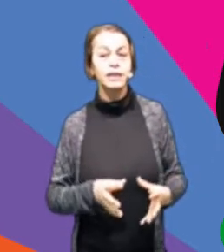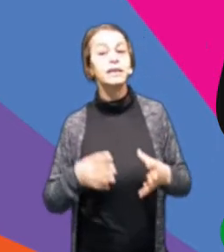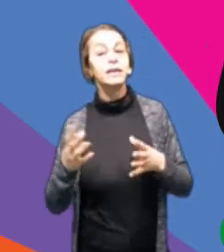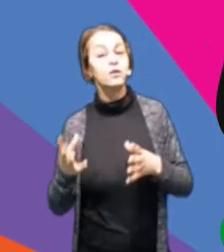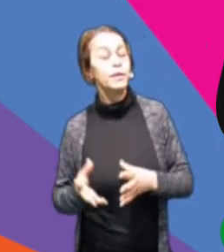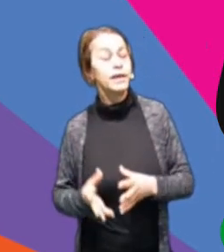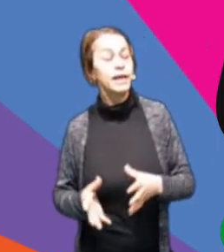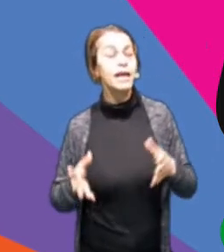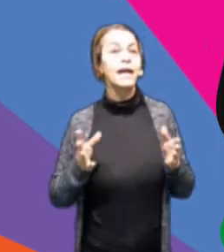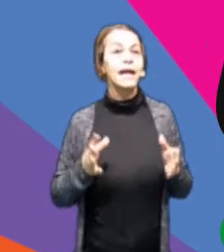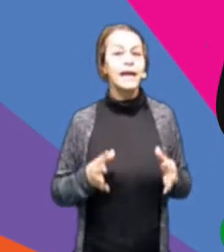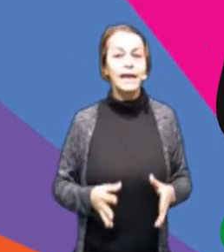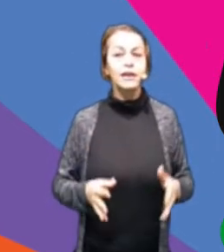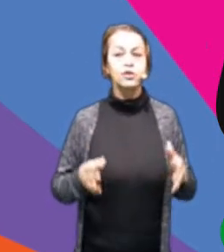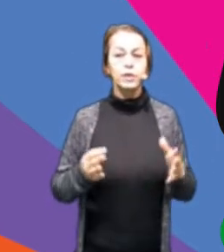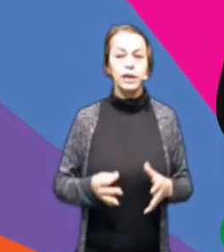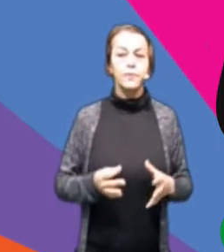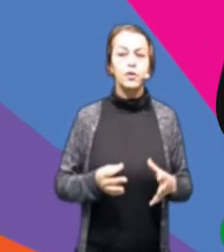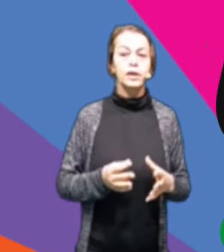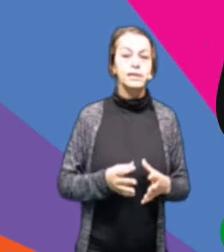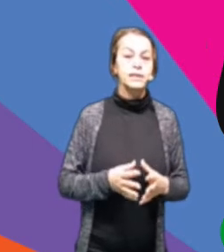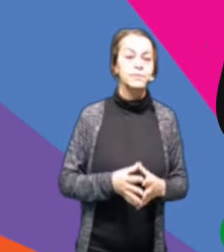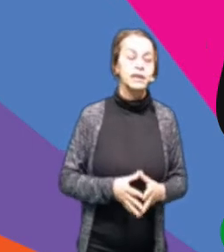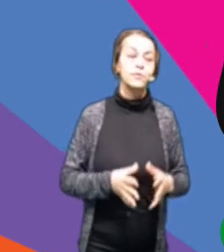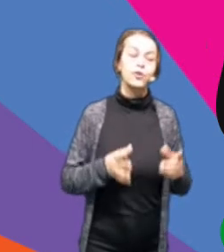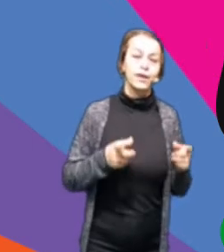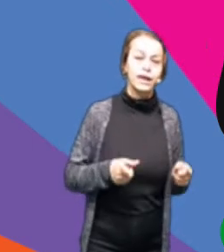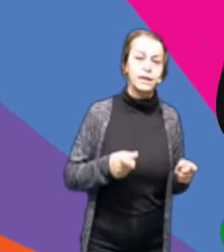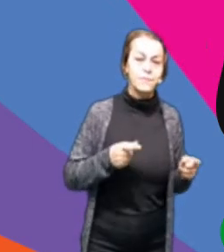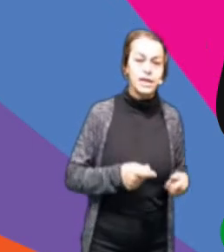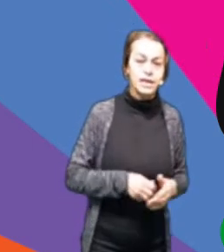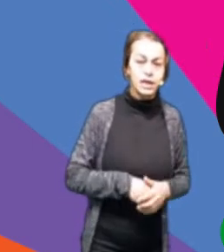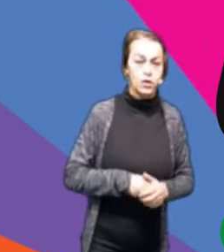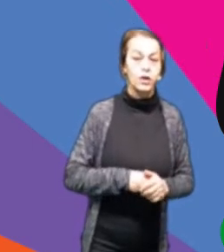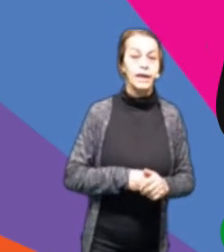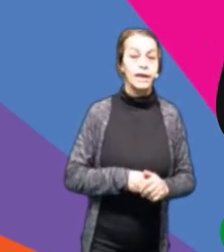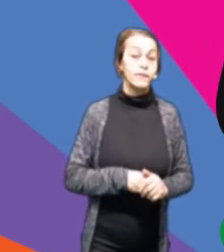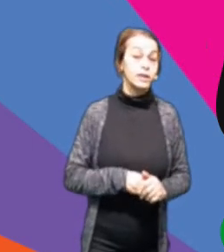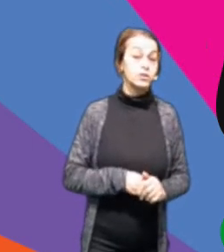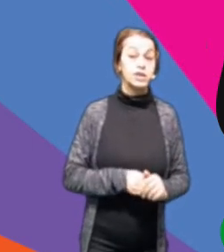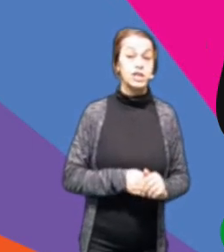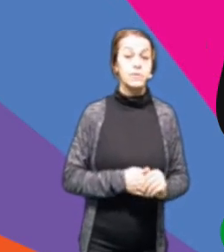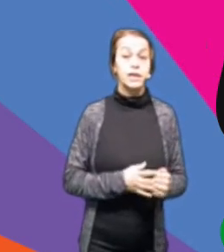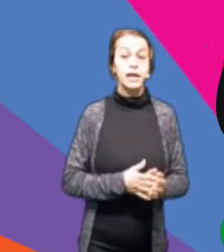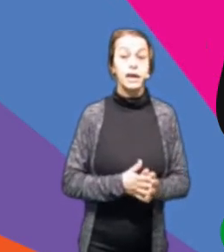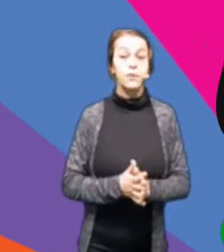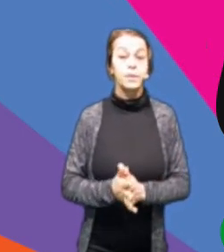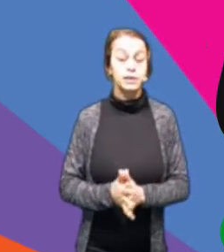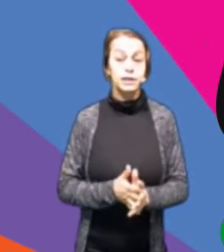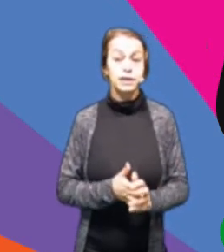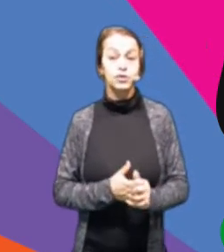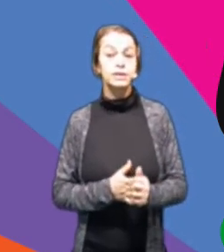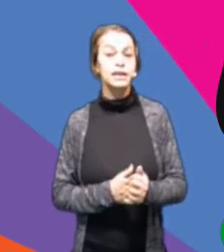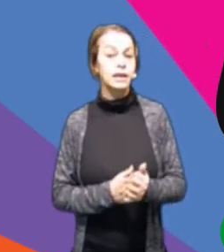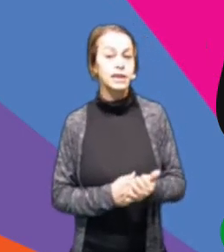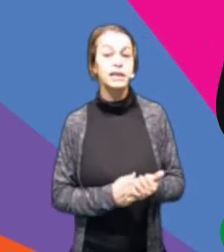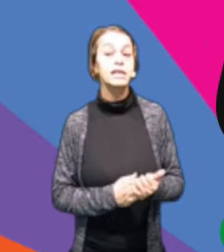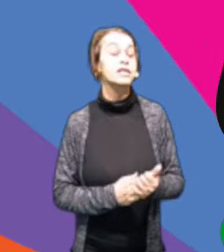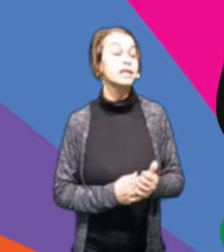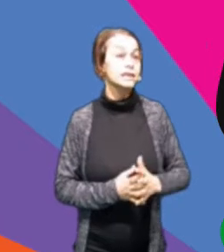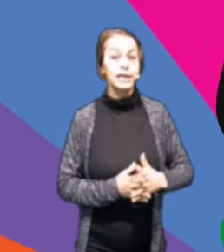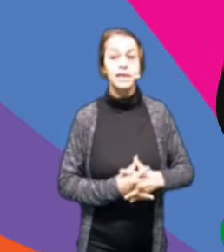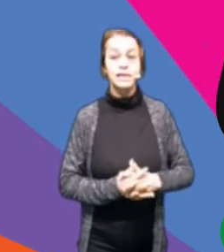y recuperar el turismo receptivo de invierno. El evento se llevará a cabo a partir de las 11 de la mañana